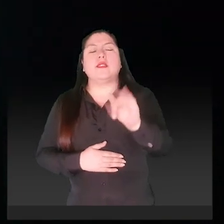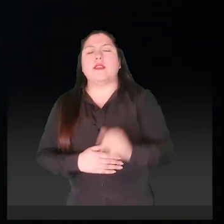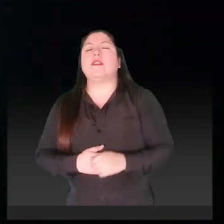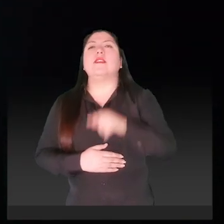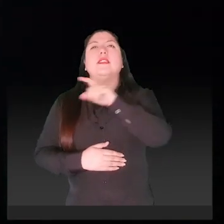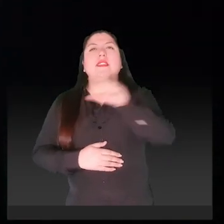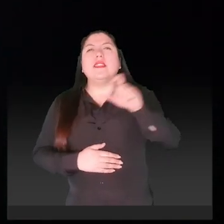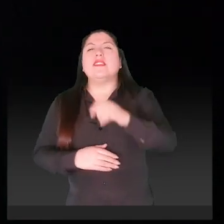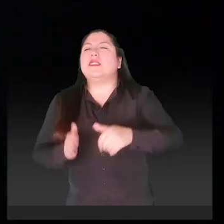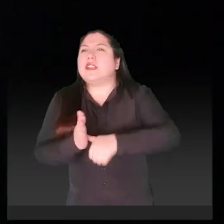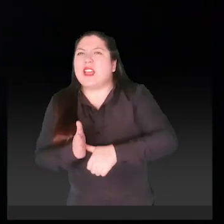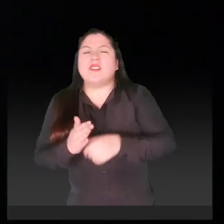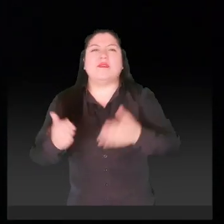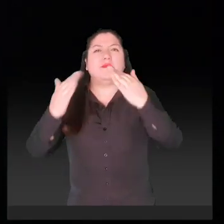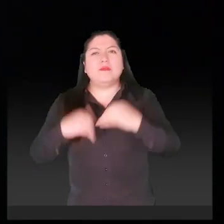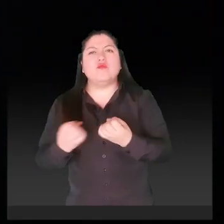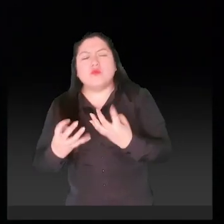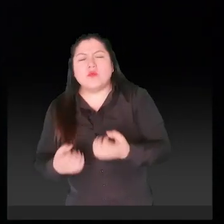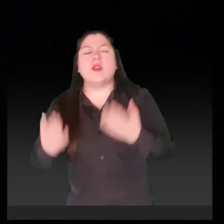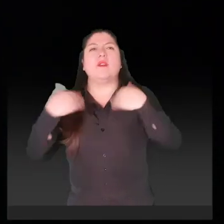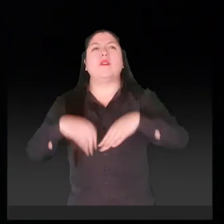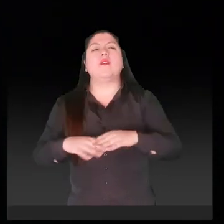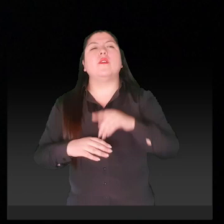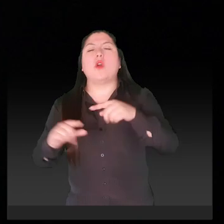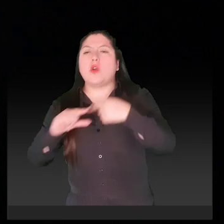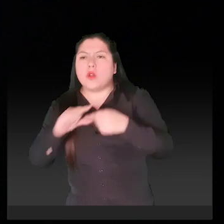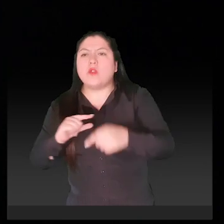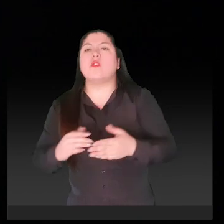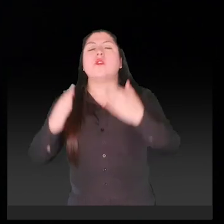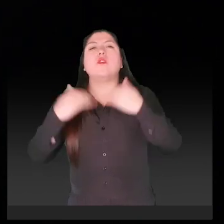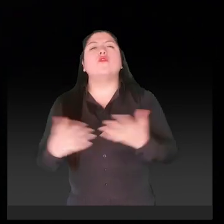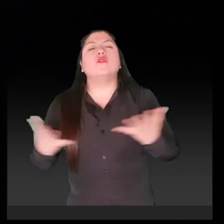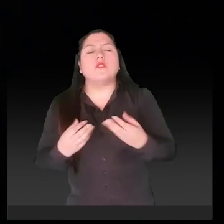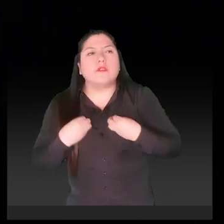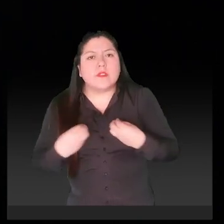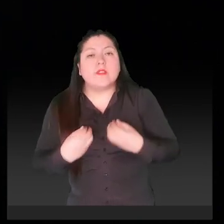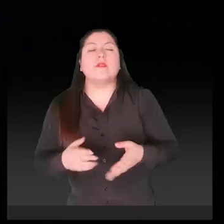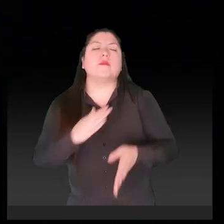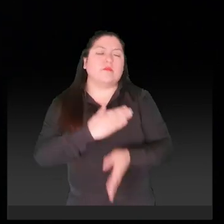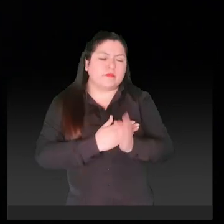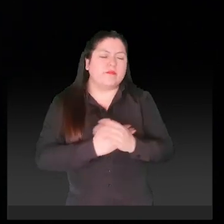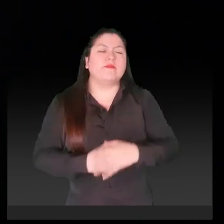identificación, número de documento, fecha de expedición del documento, nombre, correo electrónico, número y dirección de residencia, y haz clic en